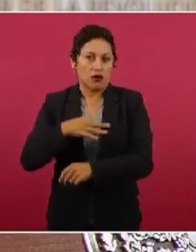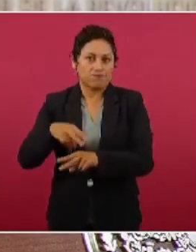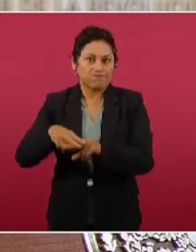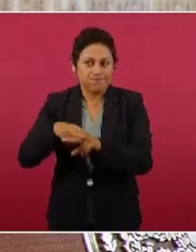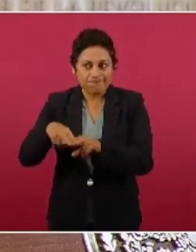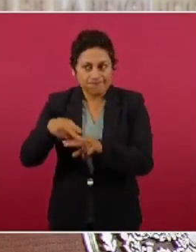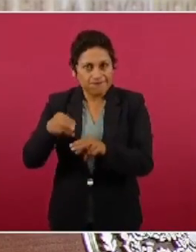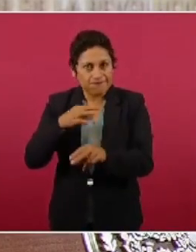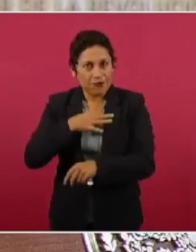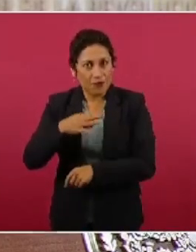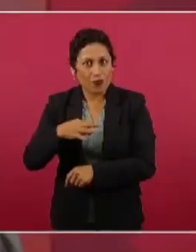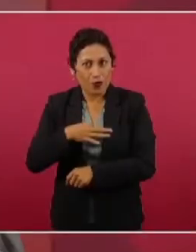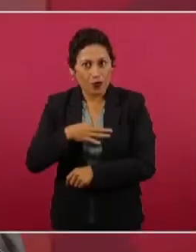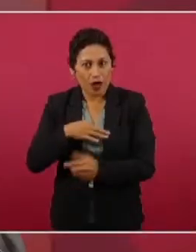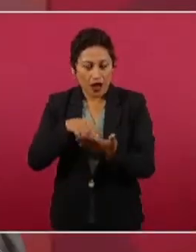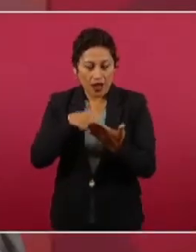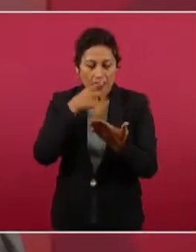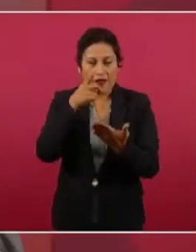$30,000 millones de pesos.